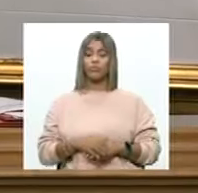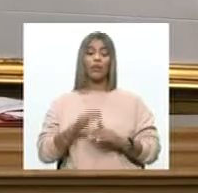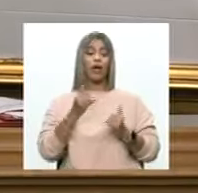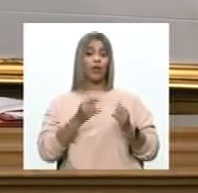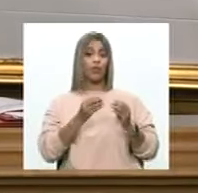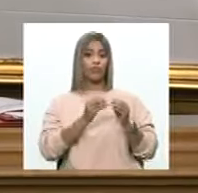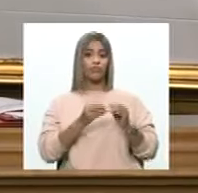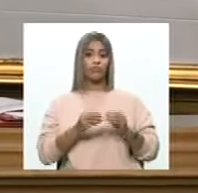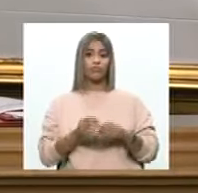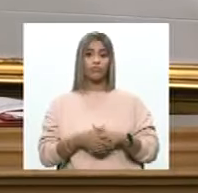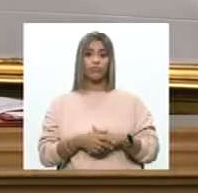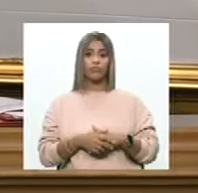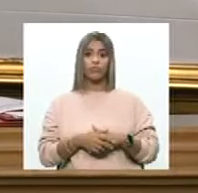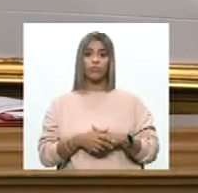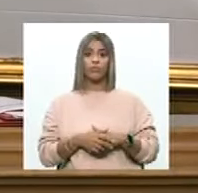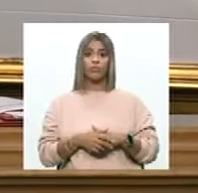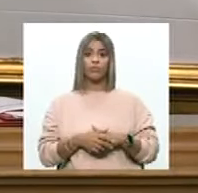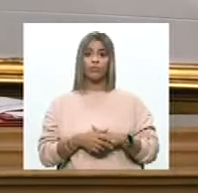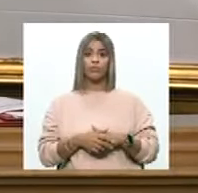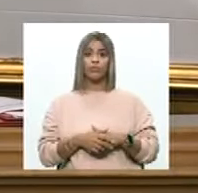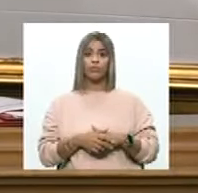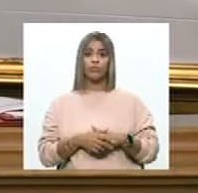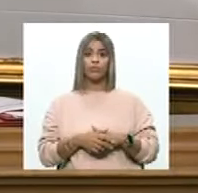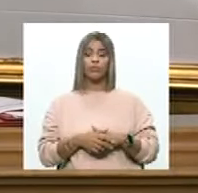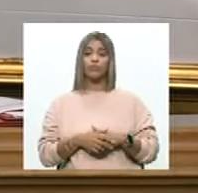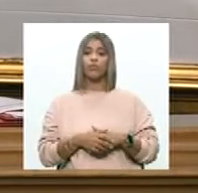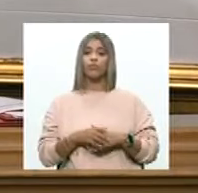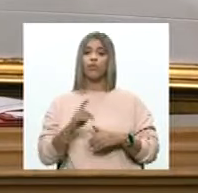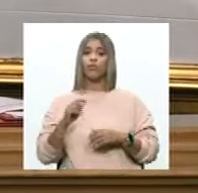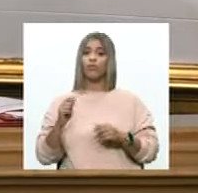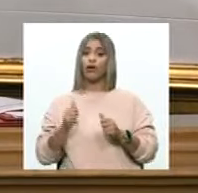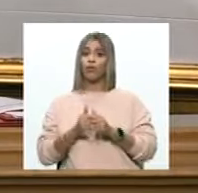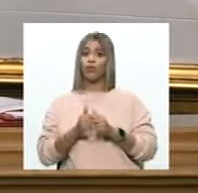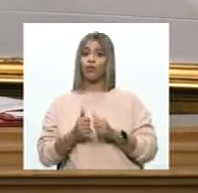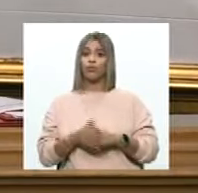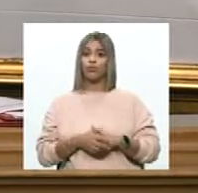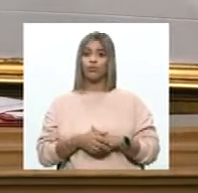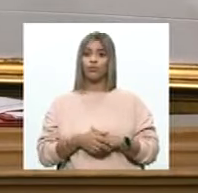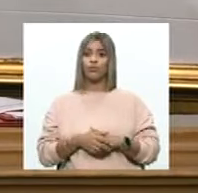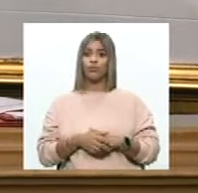pauta, secretaria. No es de conformidad a, sino de conformidad con.